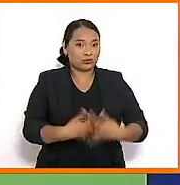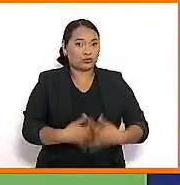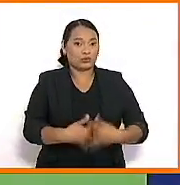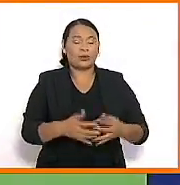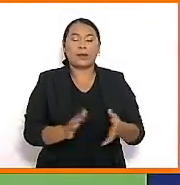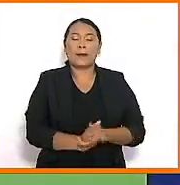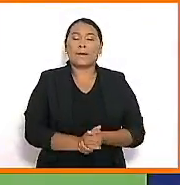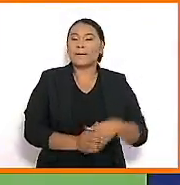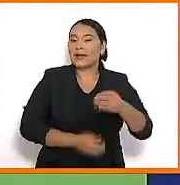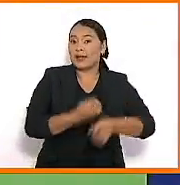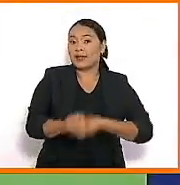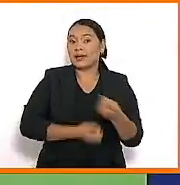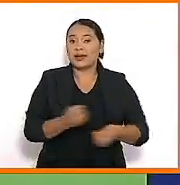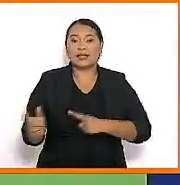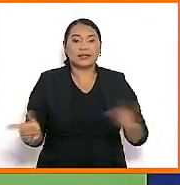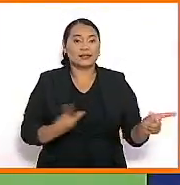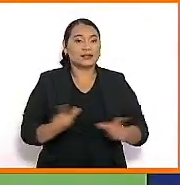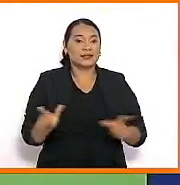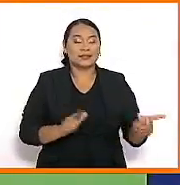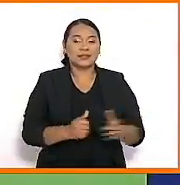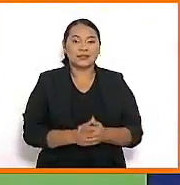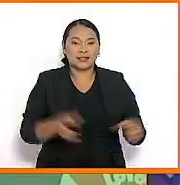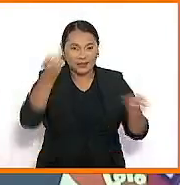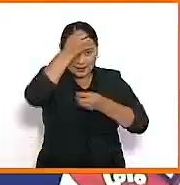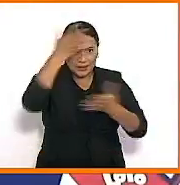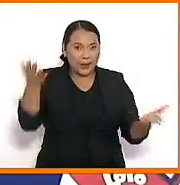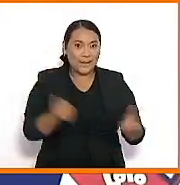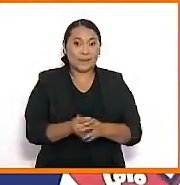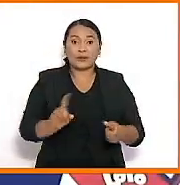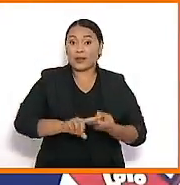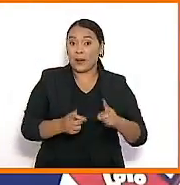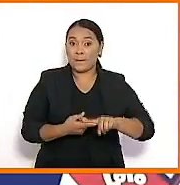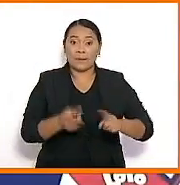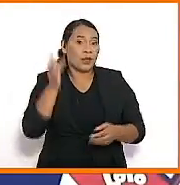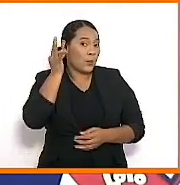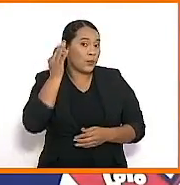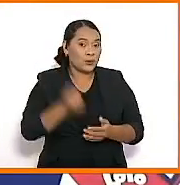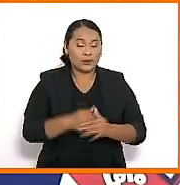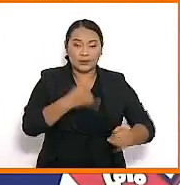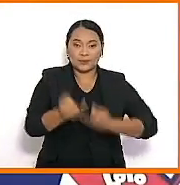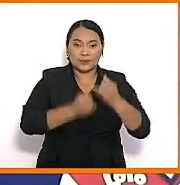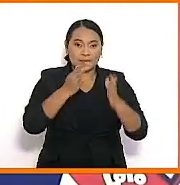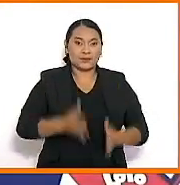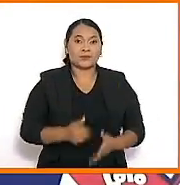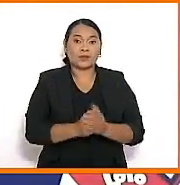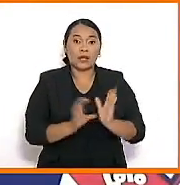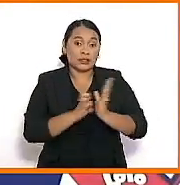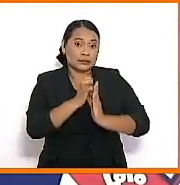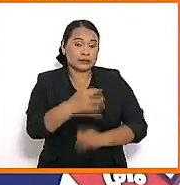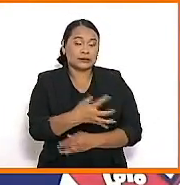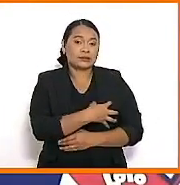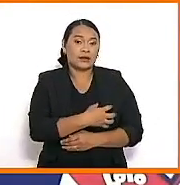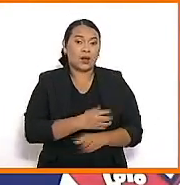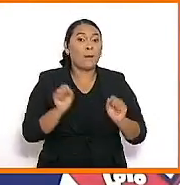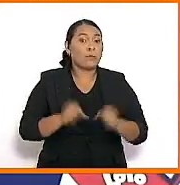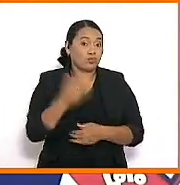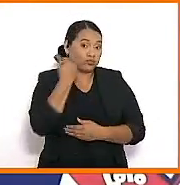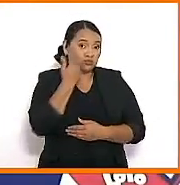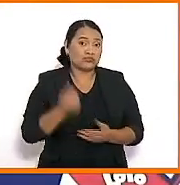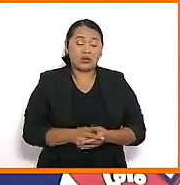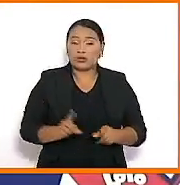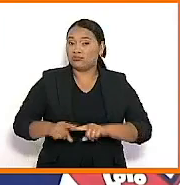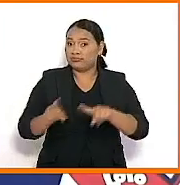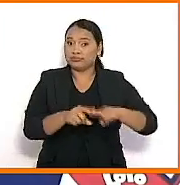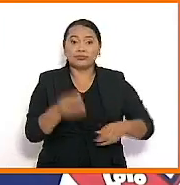juego. Y en lo que nuestras esferas se mezclan, les quiero contar a mis amigas jugadoras que el cáncer de mama puede afectar a cualquier persona. La